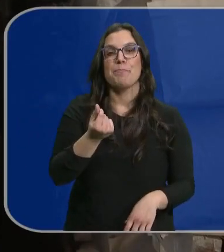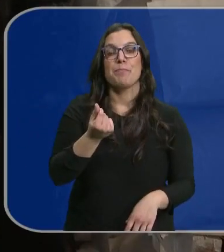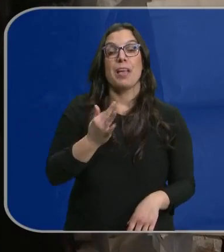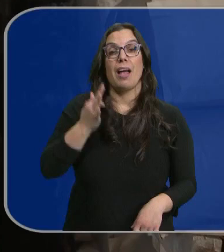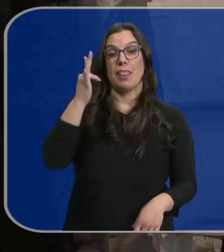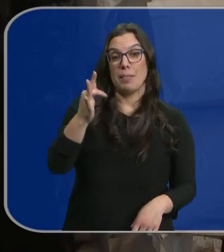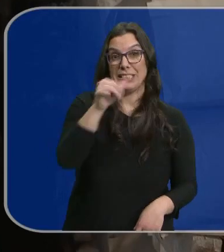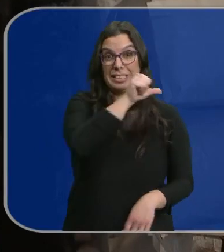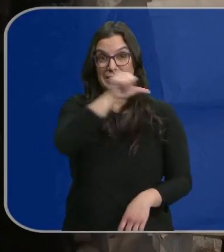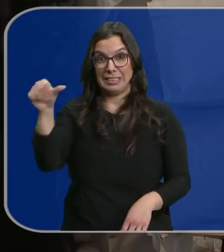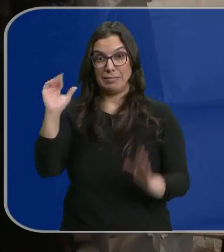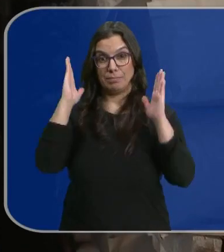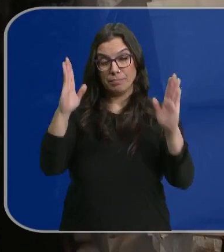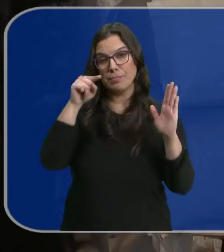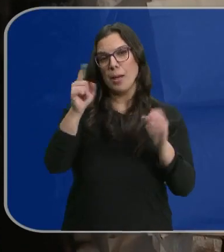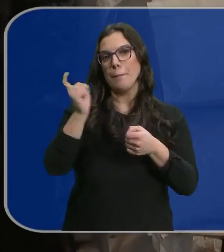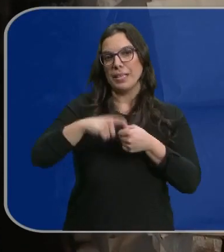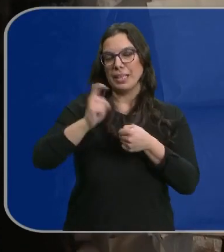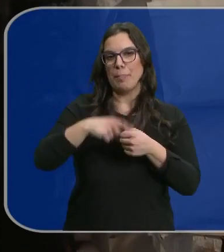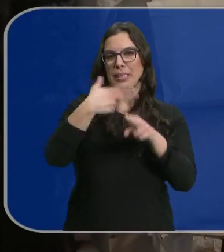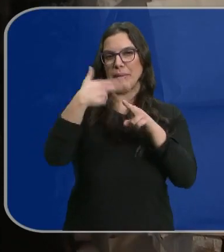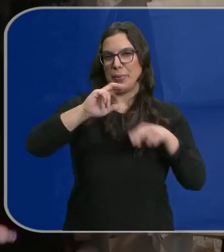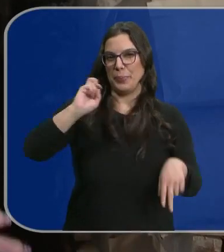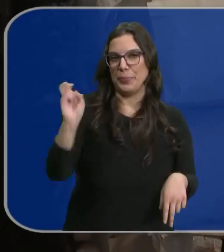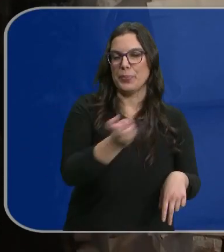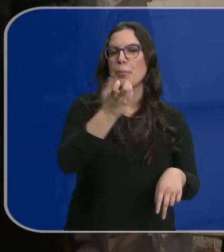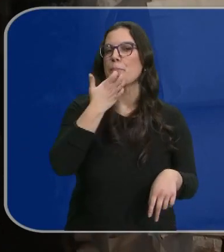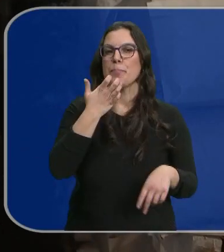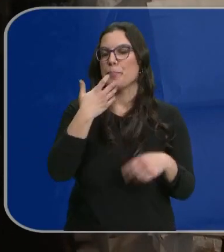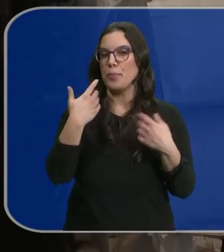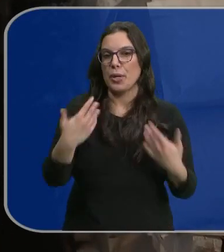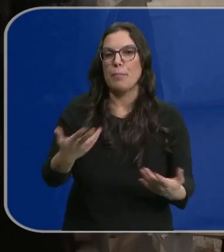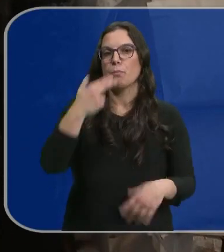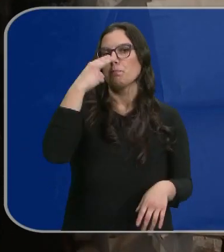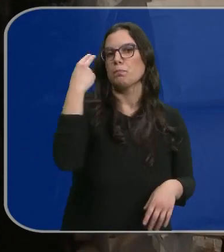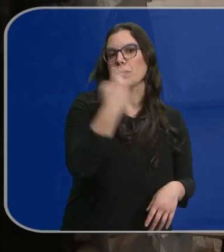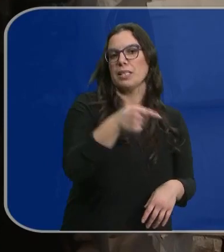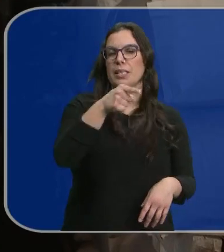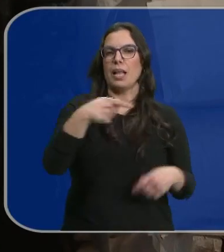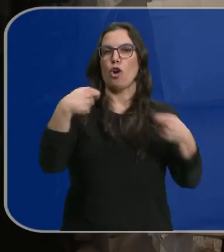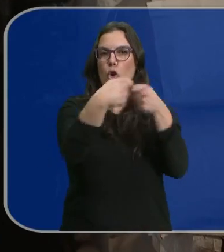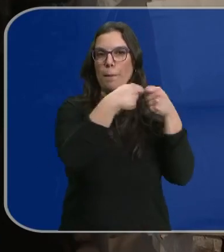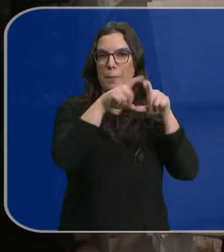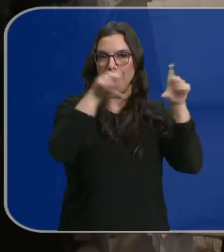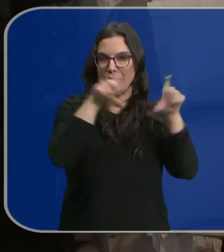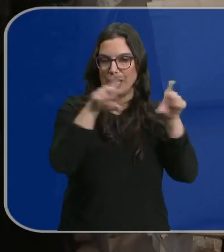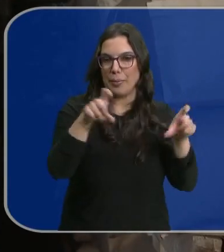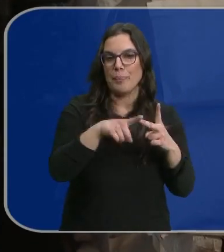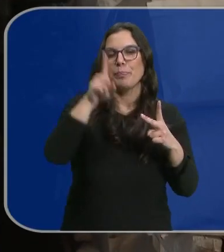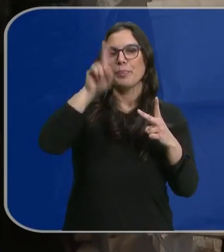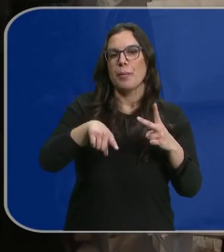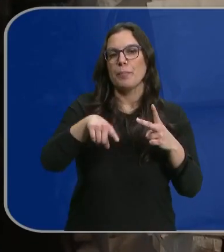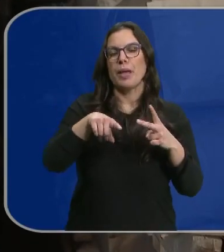además en esta semana van a participar en otro tipo de actividades, como por ejemplo visitar esta cooperativa. También